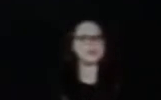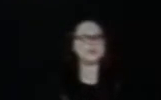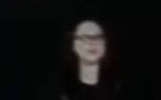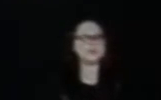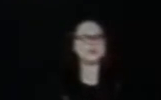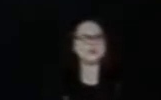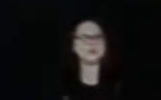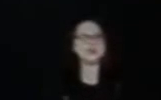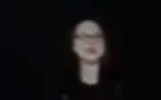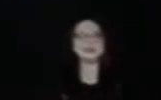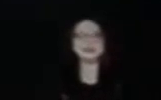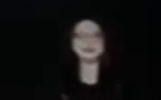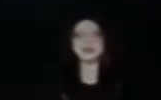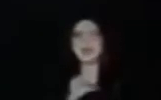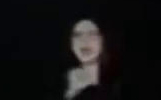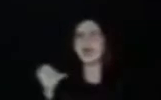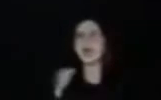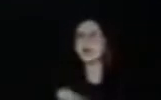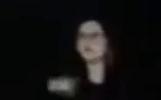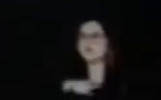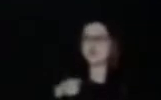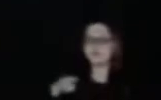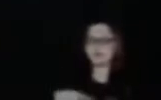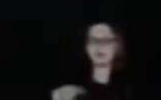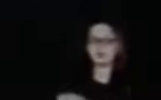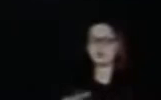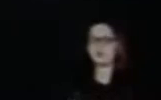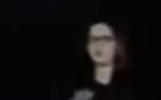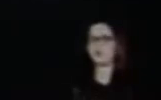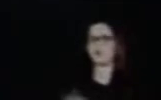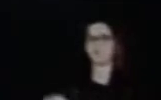los abusos de autoridad,